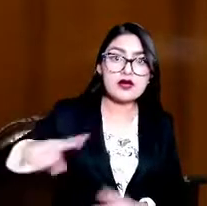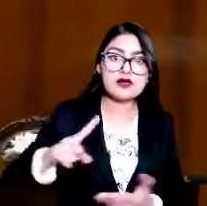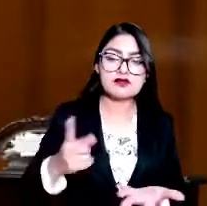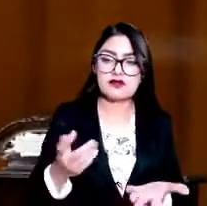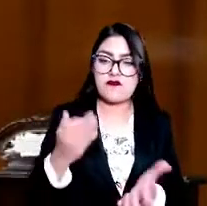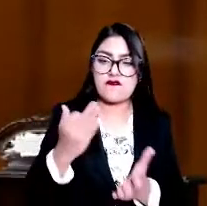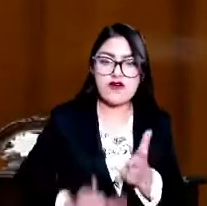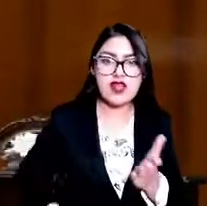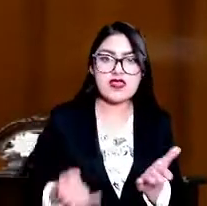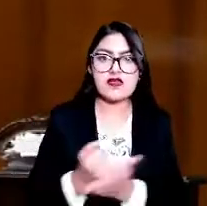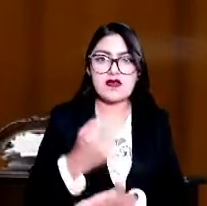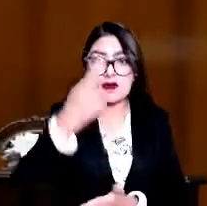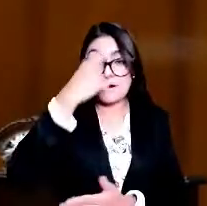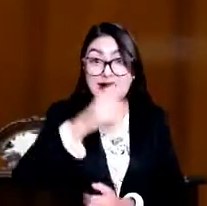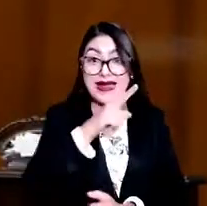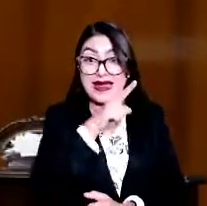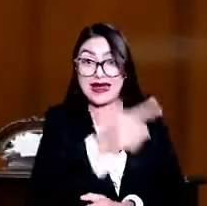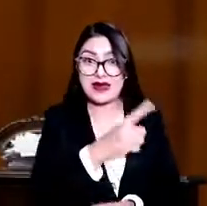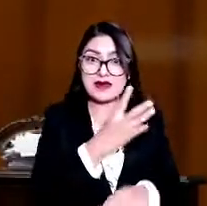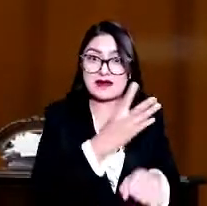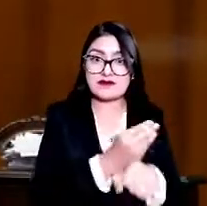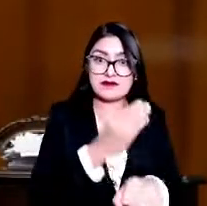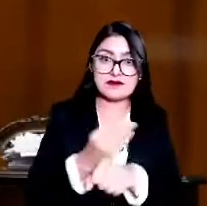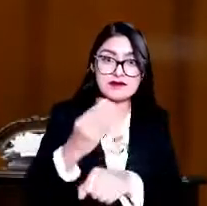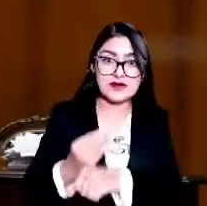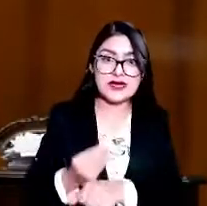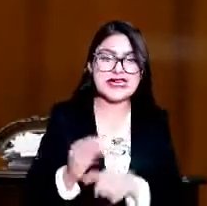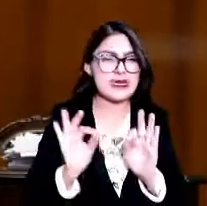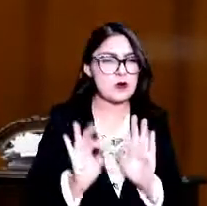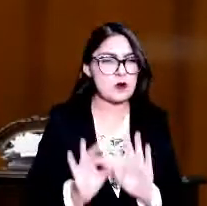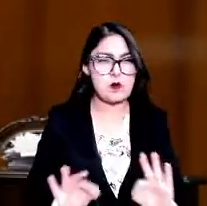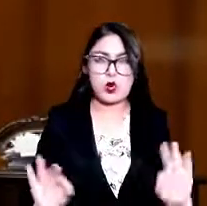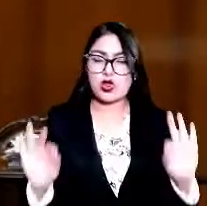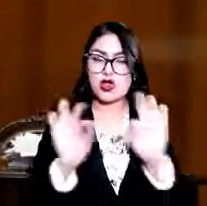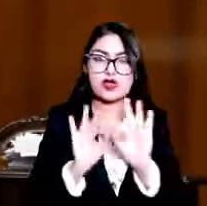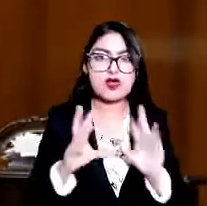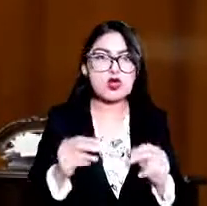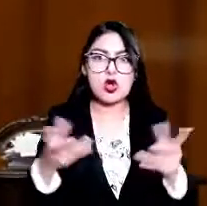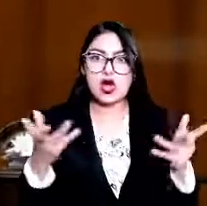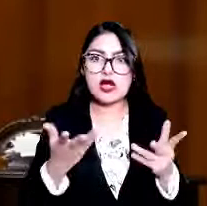tan importante para la movilidad siga cerrada?